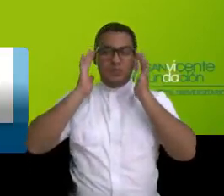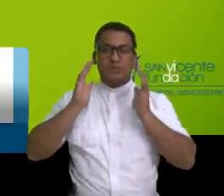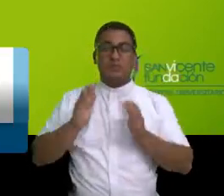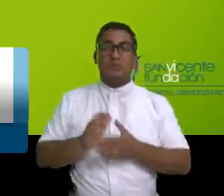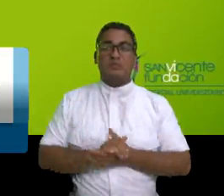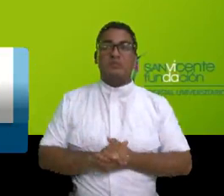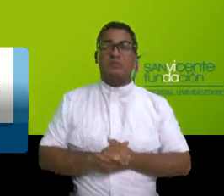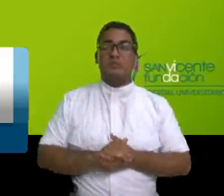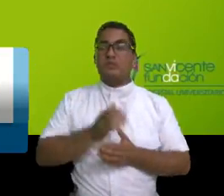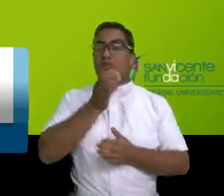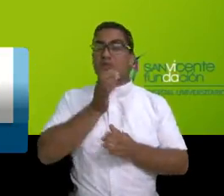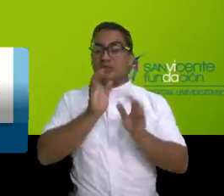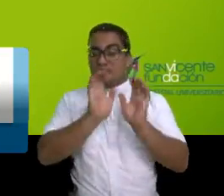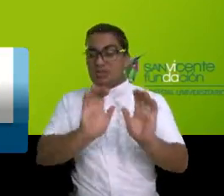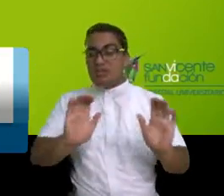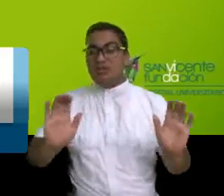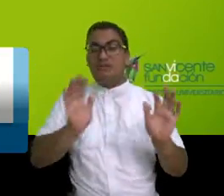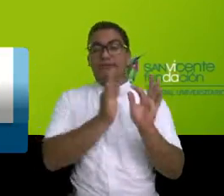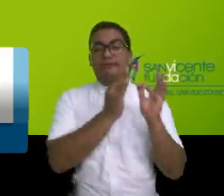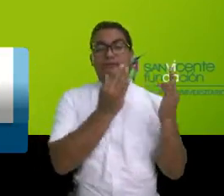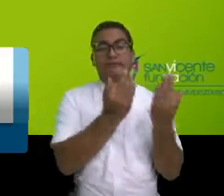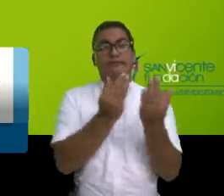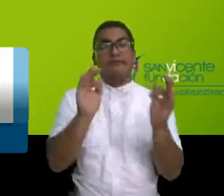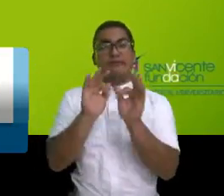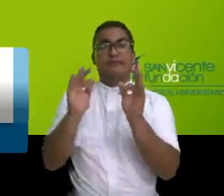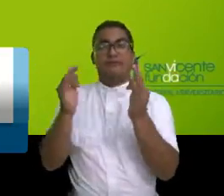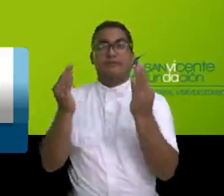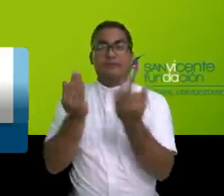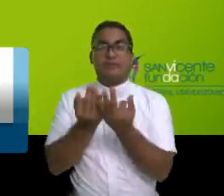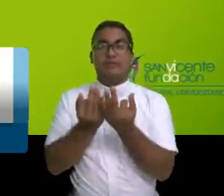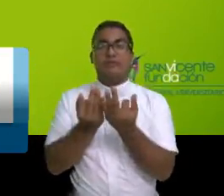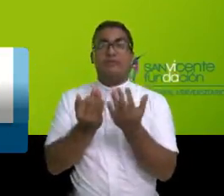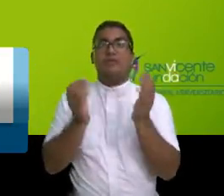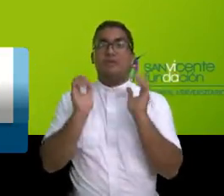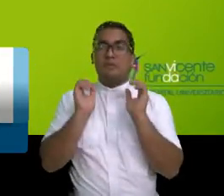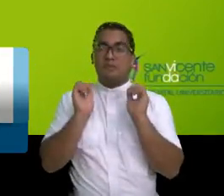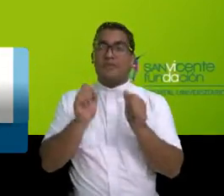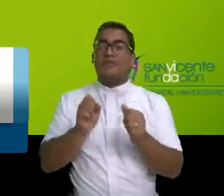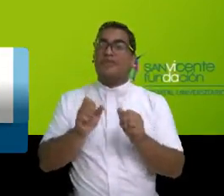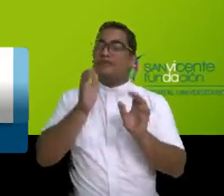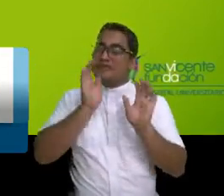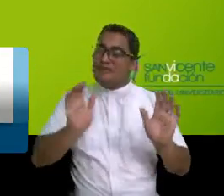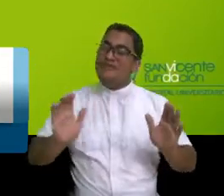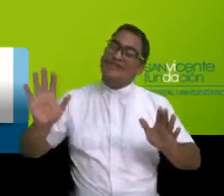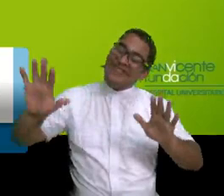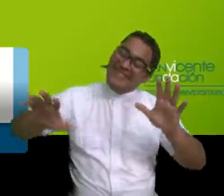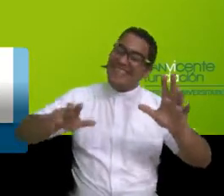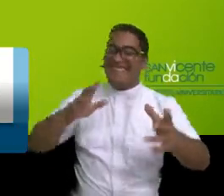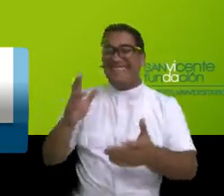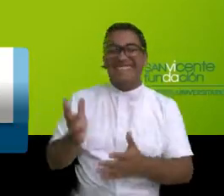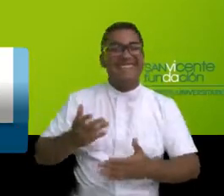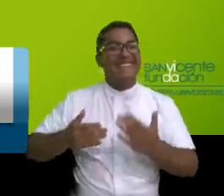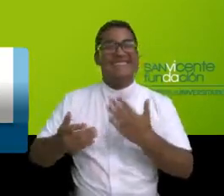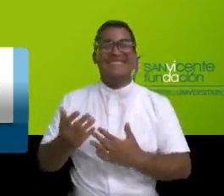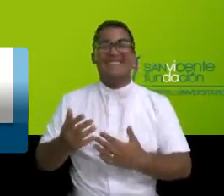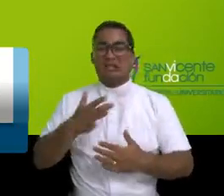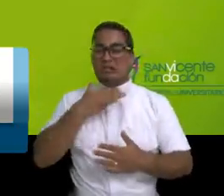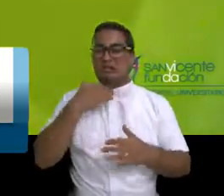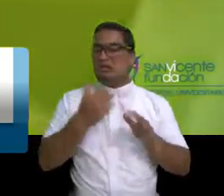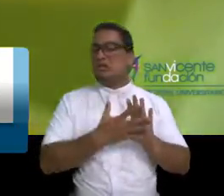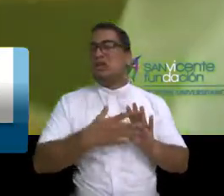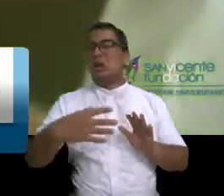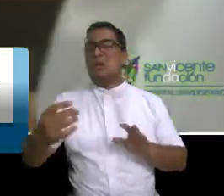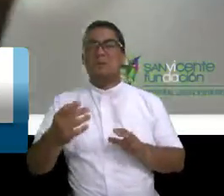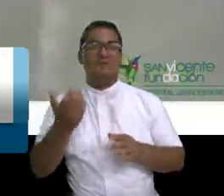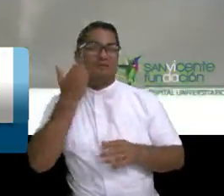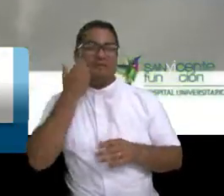a nuestros niños, a nuestra familia, ¿verdad? La podemos acariciar y todo eso. Y si las manos las andamos sucias, le podemos transmitir